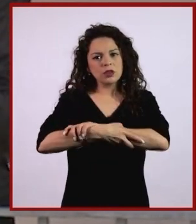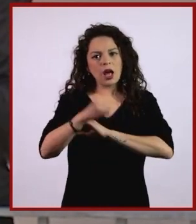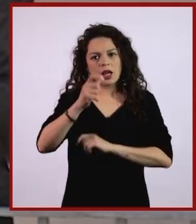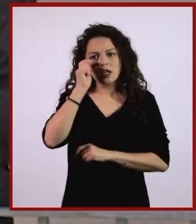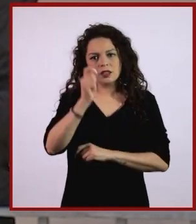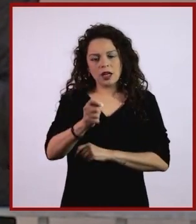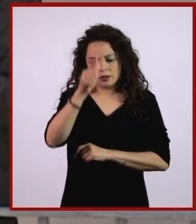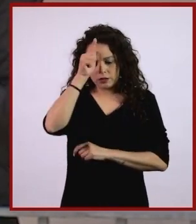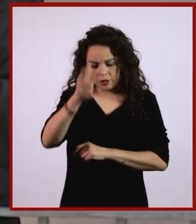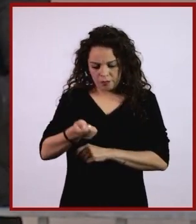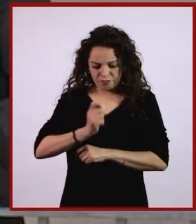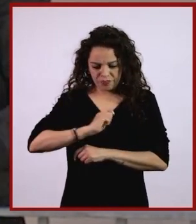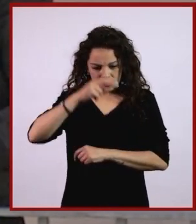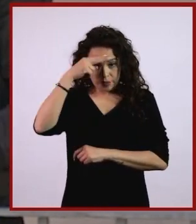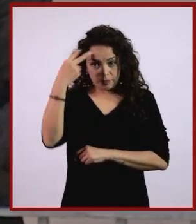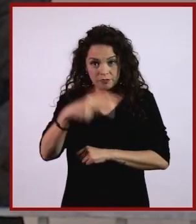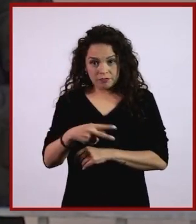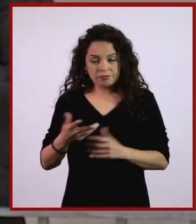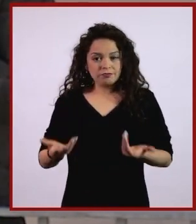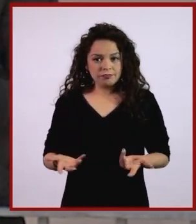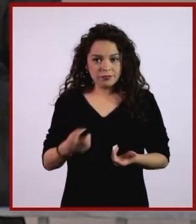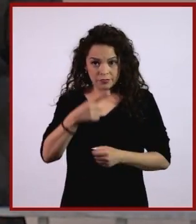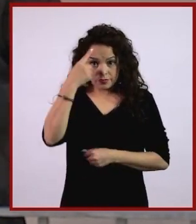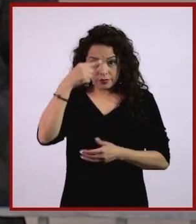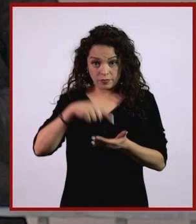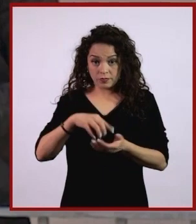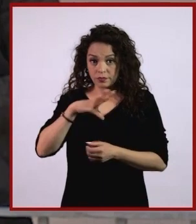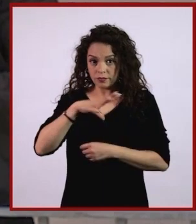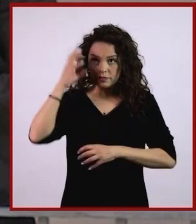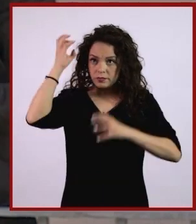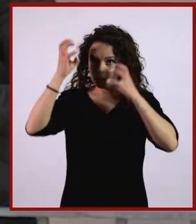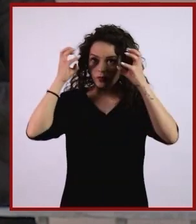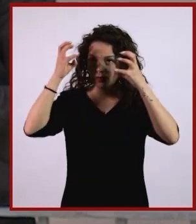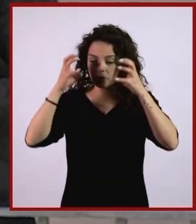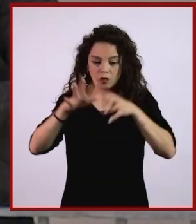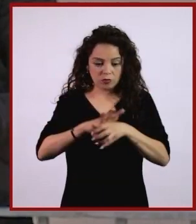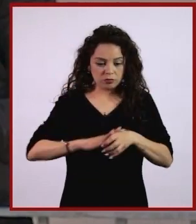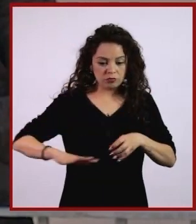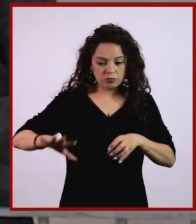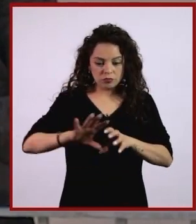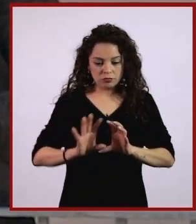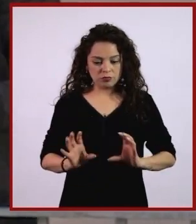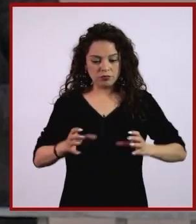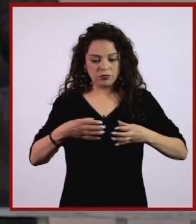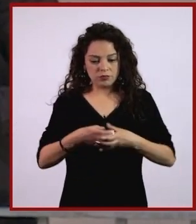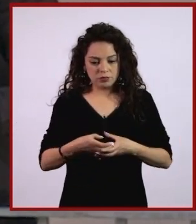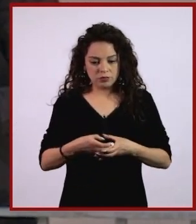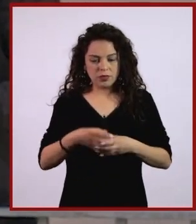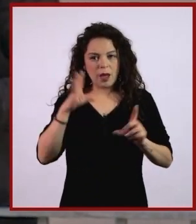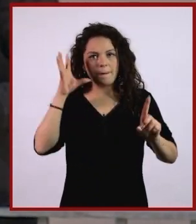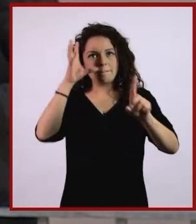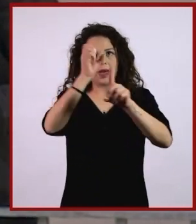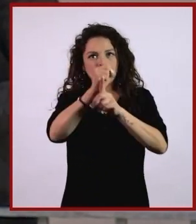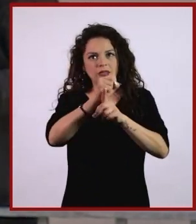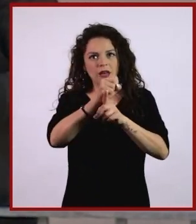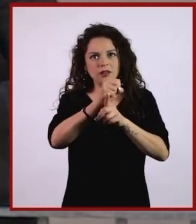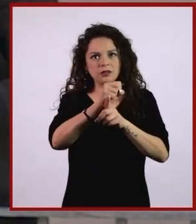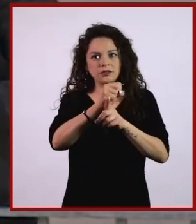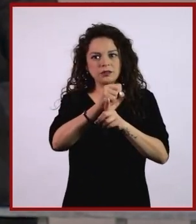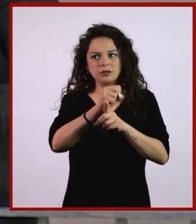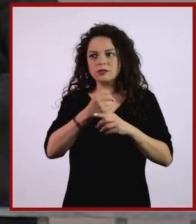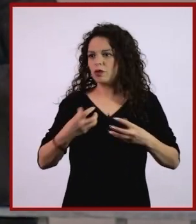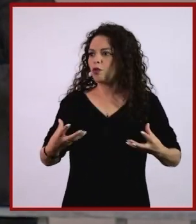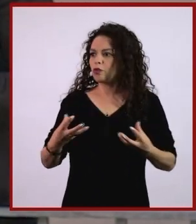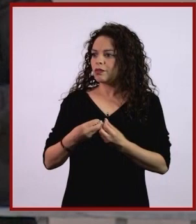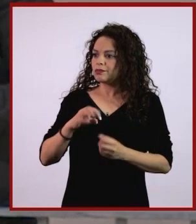la identificación entre los mexicanos? ¿Crees que tengamos una conciencia colectiva, común, metas,